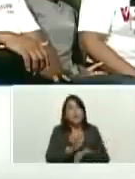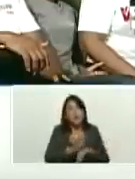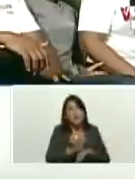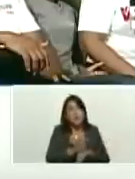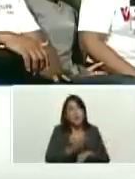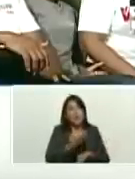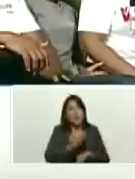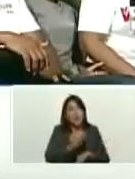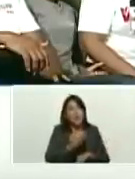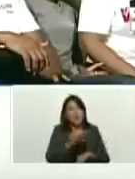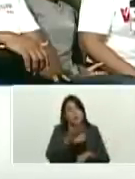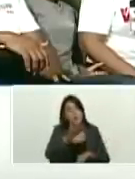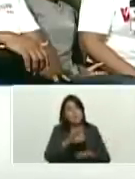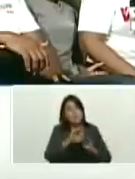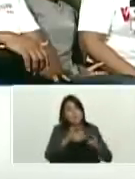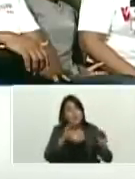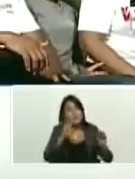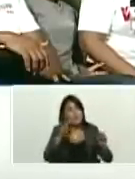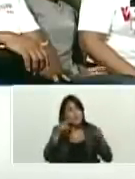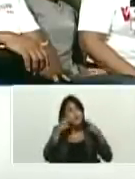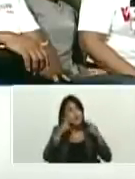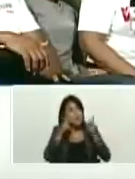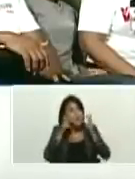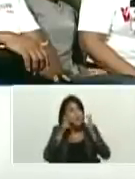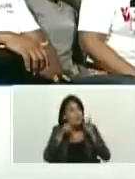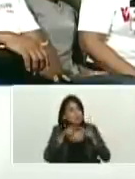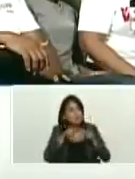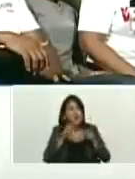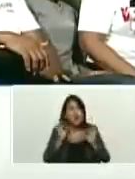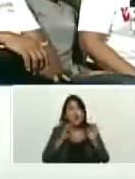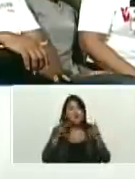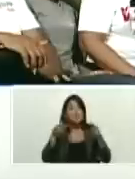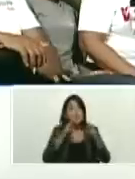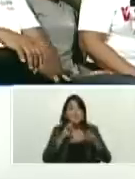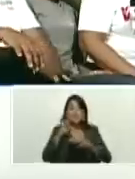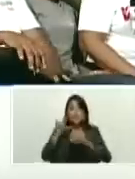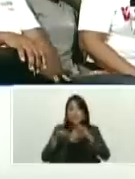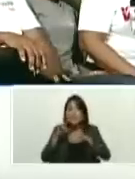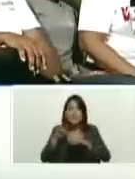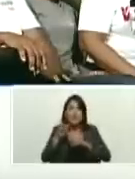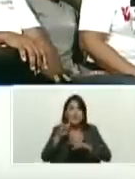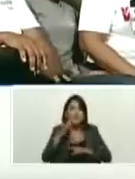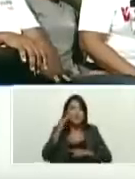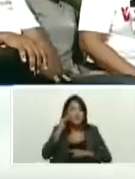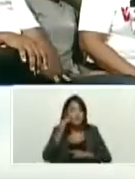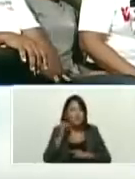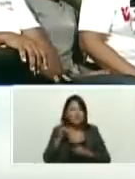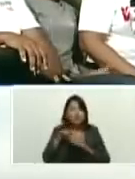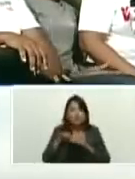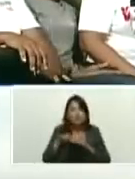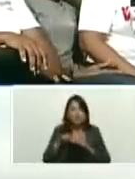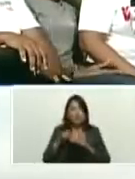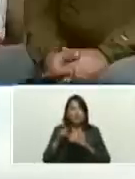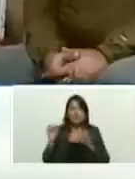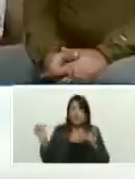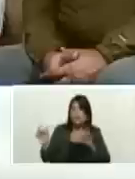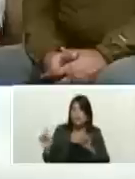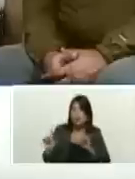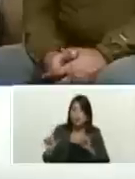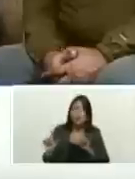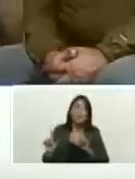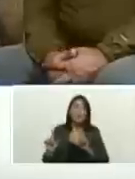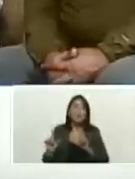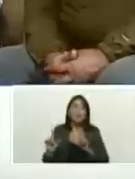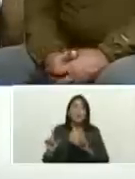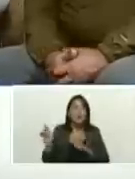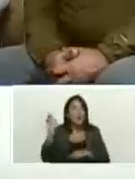compañeros que nos ven, nos escuchan por las redes sociales, por los medios de comunicación, que nos escuchan por la